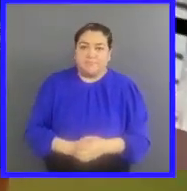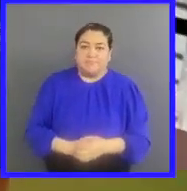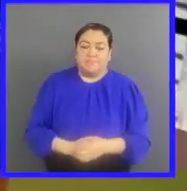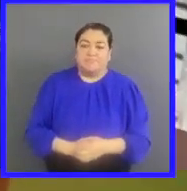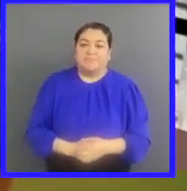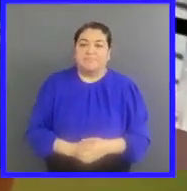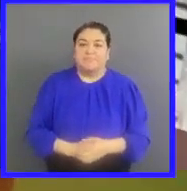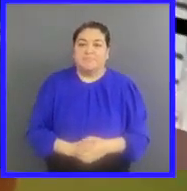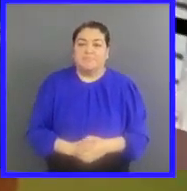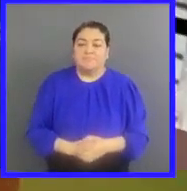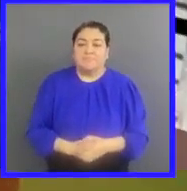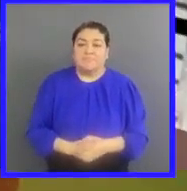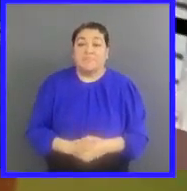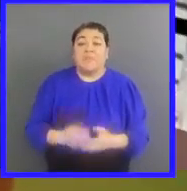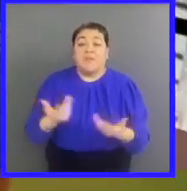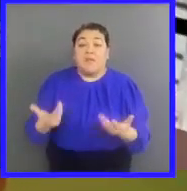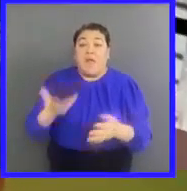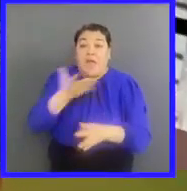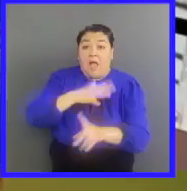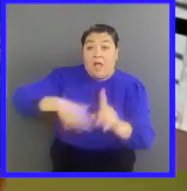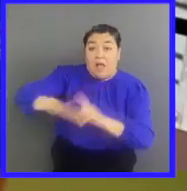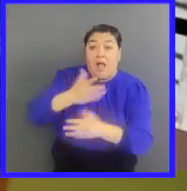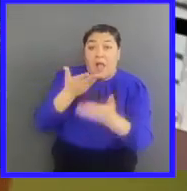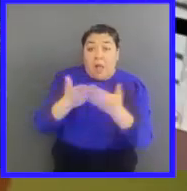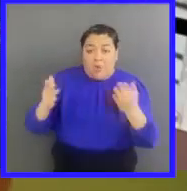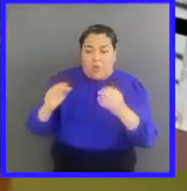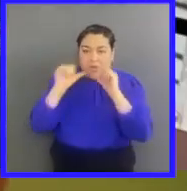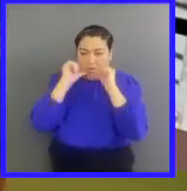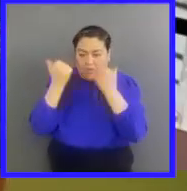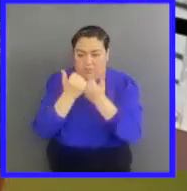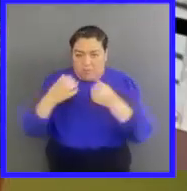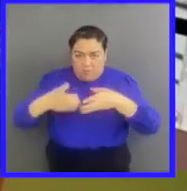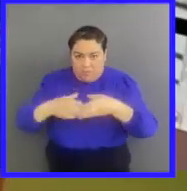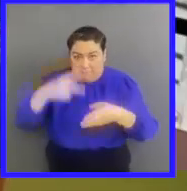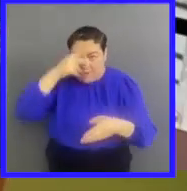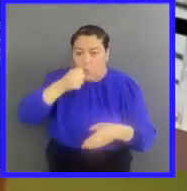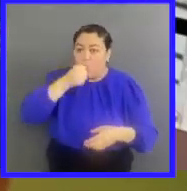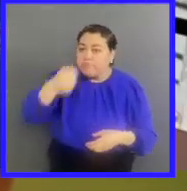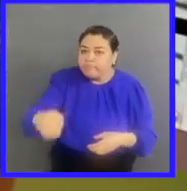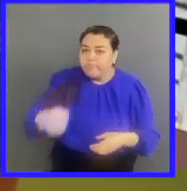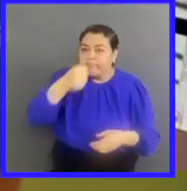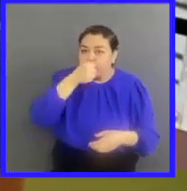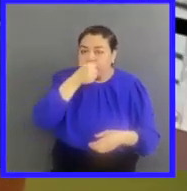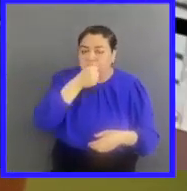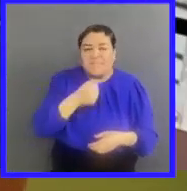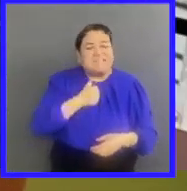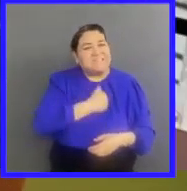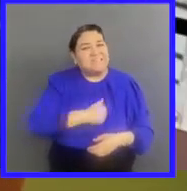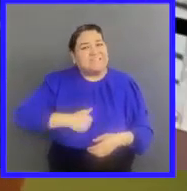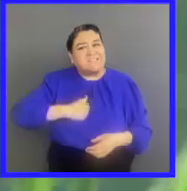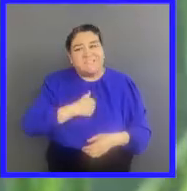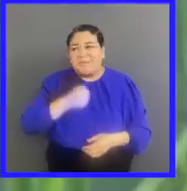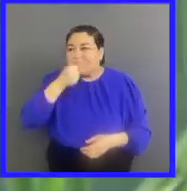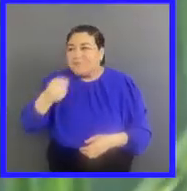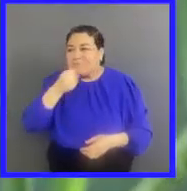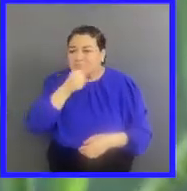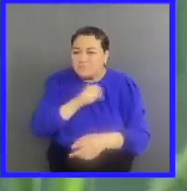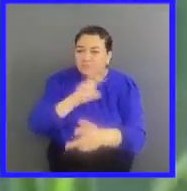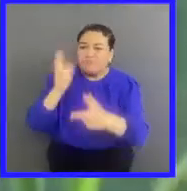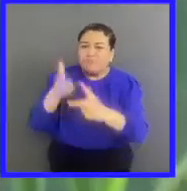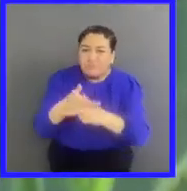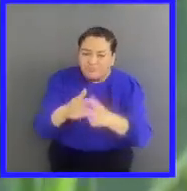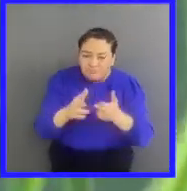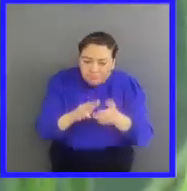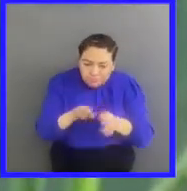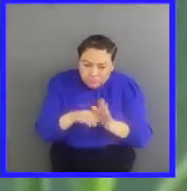En este contexto, Reporteros Sin Fronteras México lamentó el incremento de asesinatos de periodistas. ¿Sabe